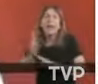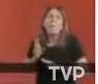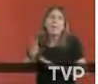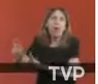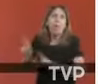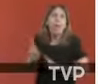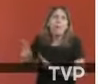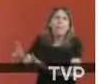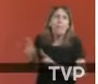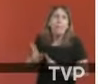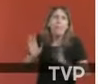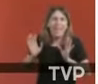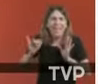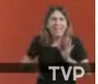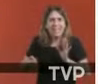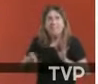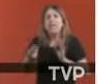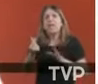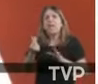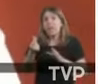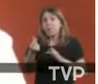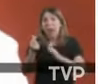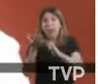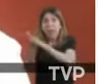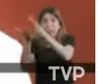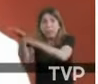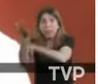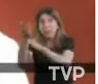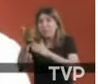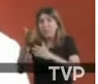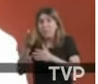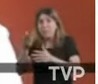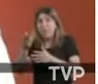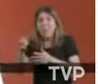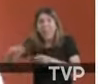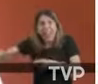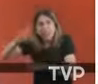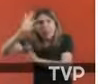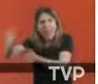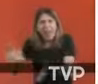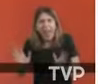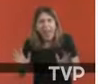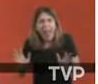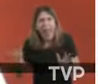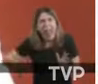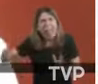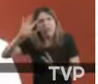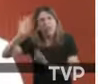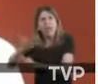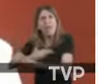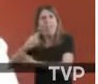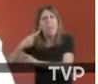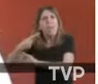permitido esta fuga de capitales a sabiendas que iba a suceder, a sabiendas